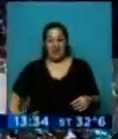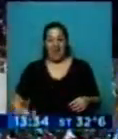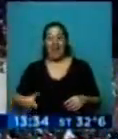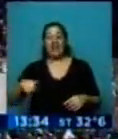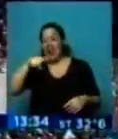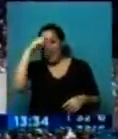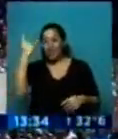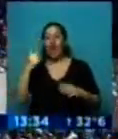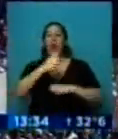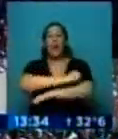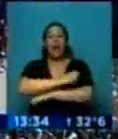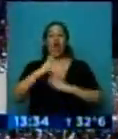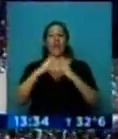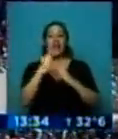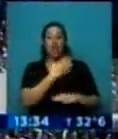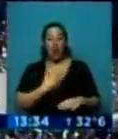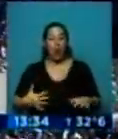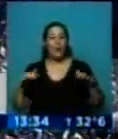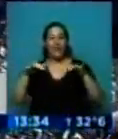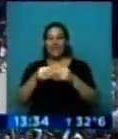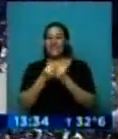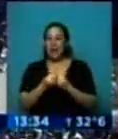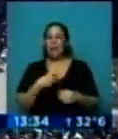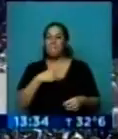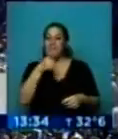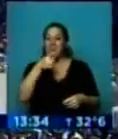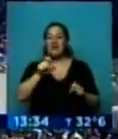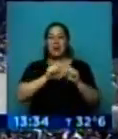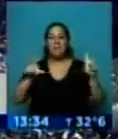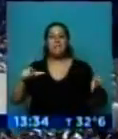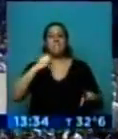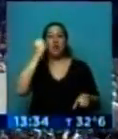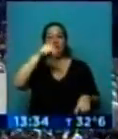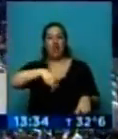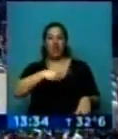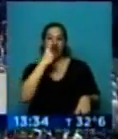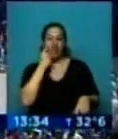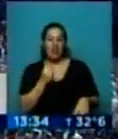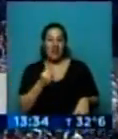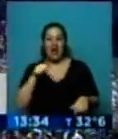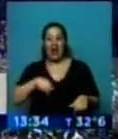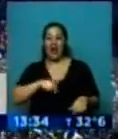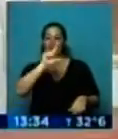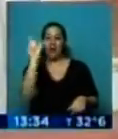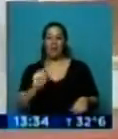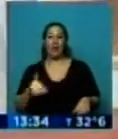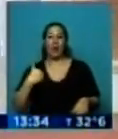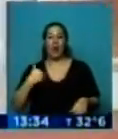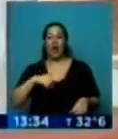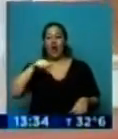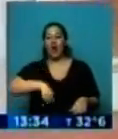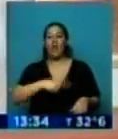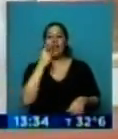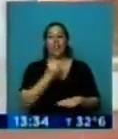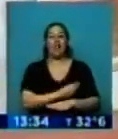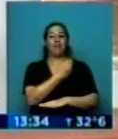de Gobierno, la multitud enfrente, me parece que es la imagen, la postal de esta jornada de hoy aquí en la República Argentina, jornada de